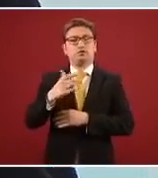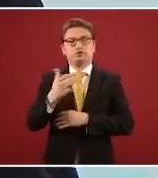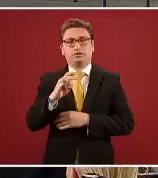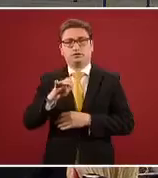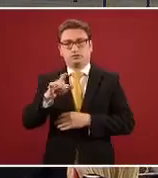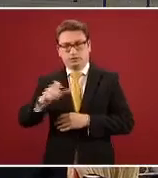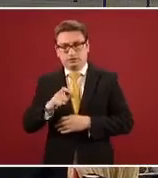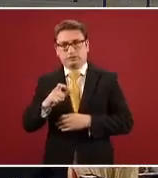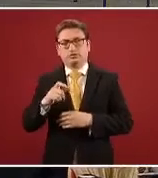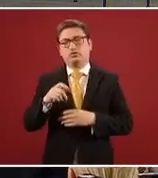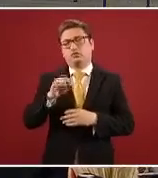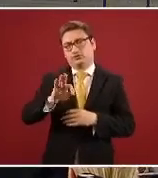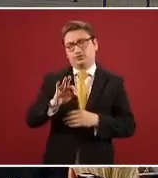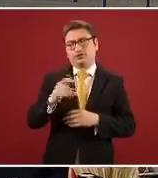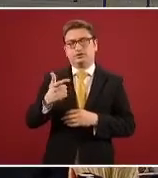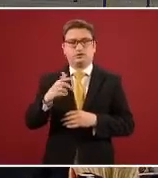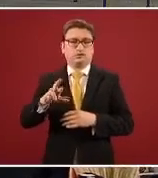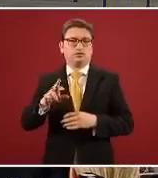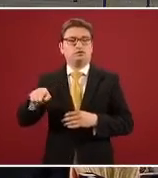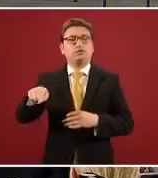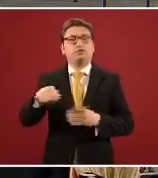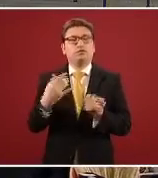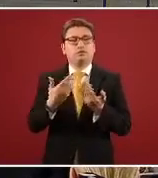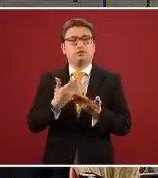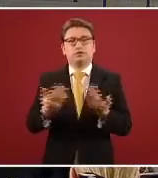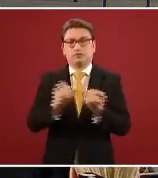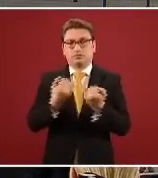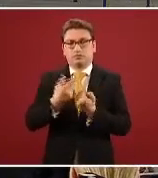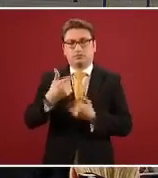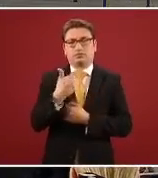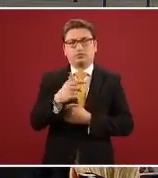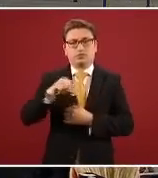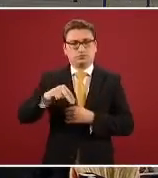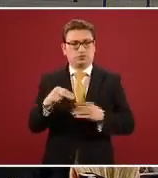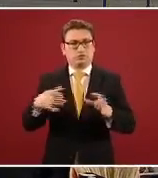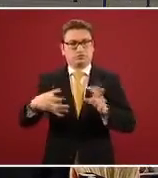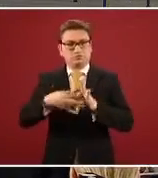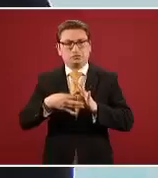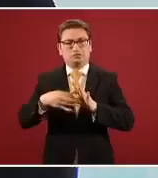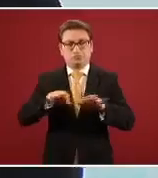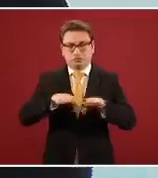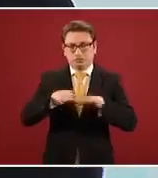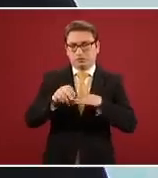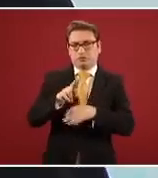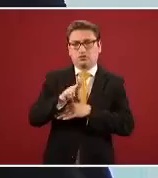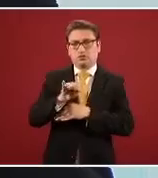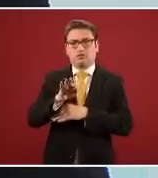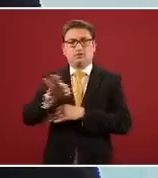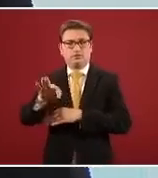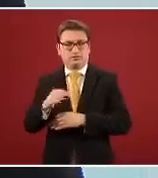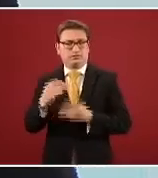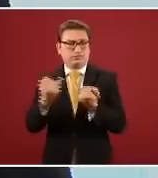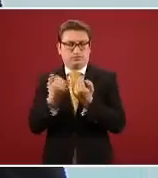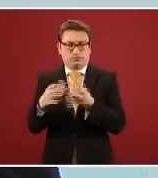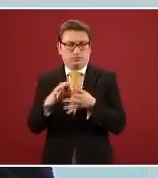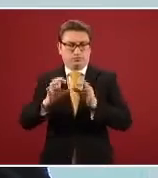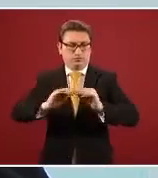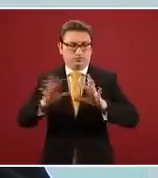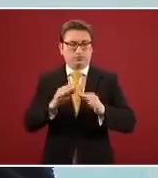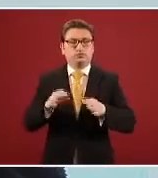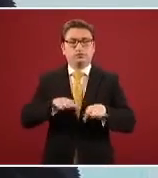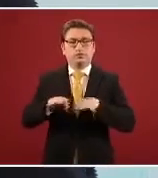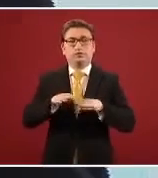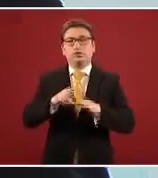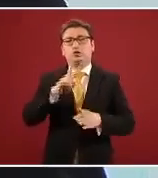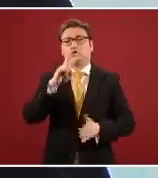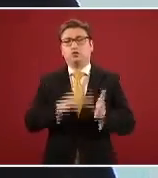o Fiscalía, con la Guardia Nacional y, por supuesto, la Unidad de Inteligencia Financiera. Hay un cálculo de que unas